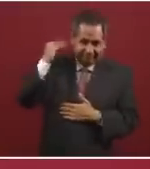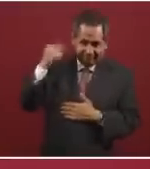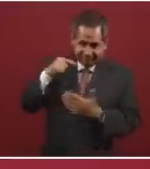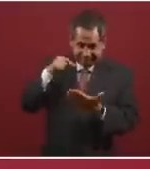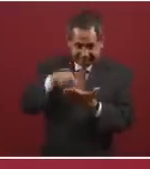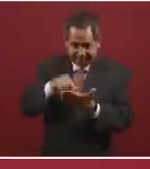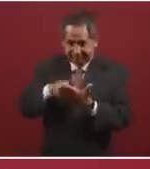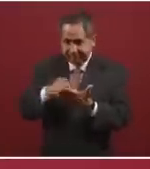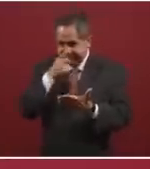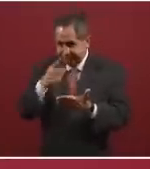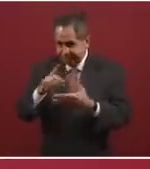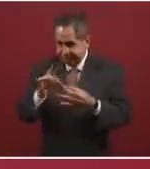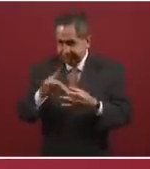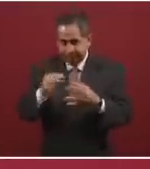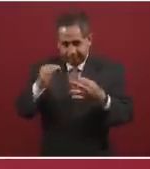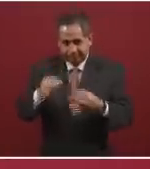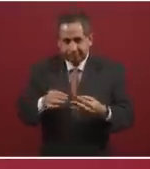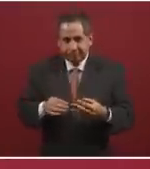oficialmente